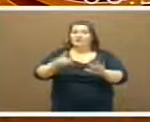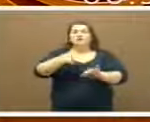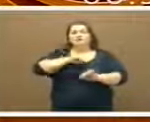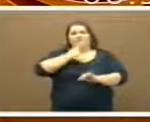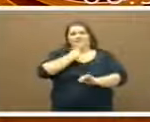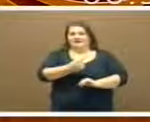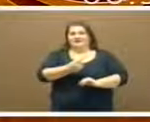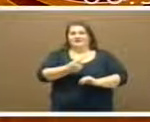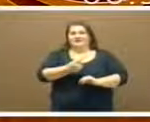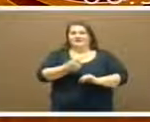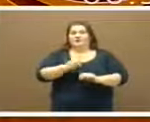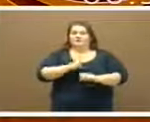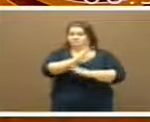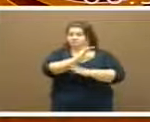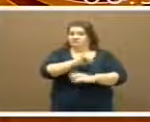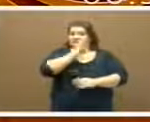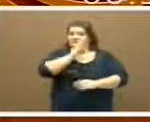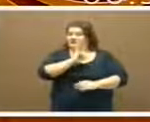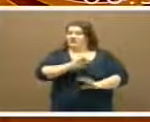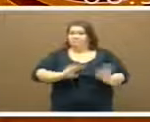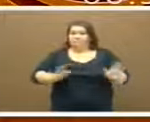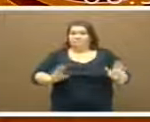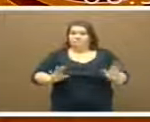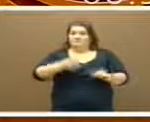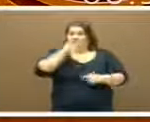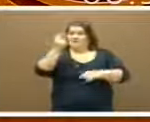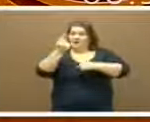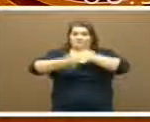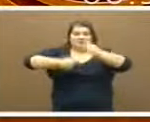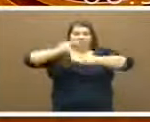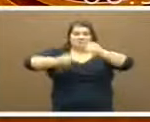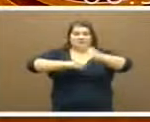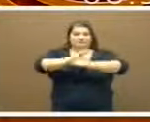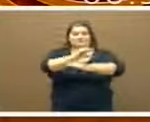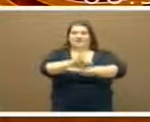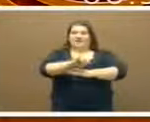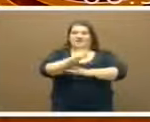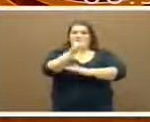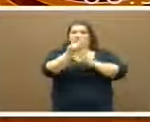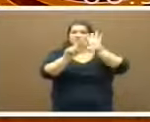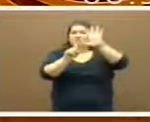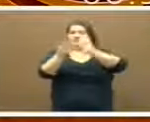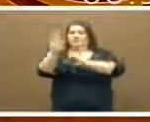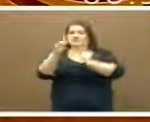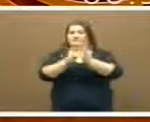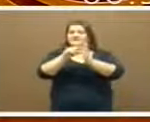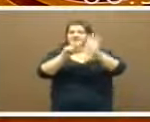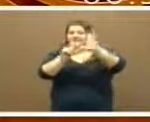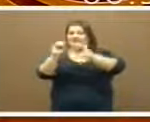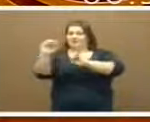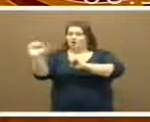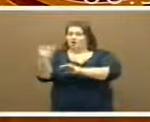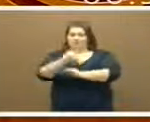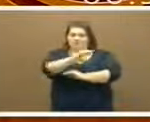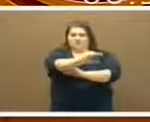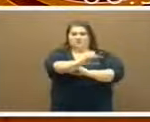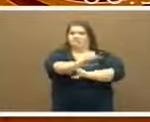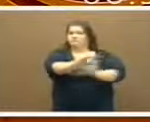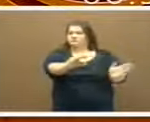decirle que existe partida suficiente dentro de la dotación presupuestaria por importe de 164.600 euros para